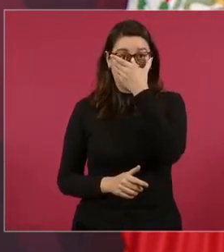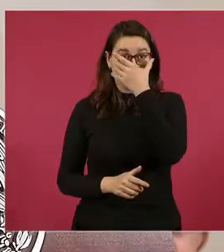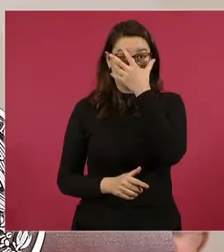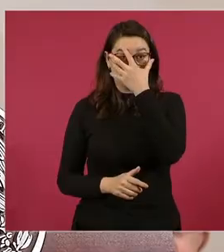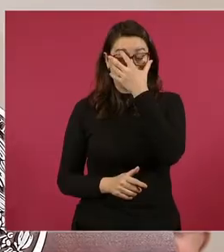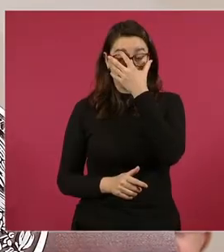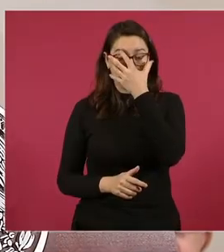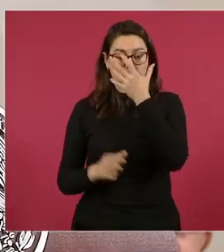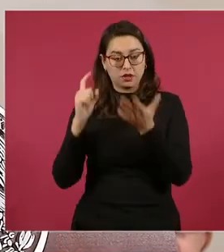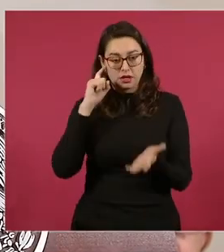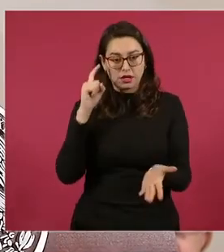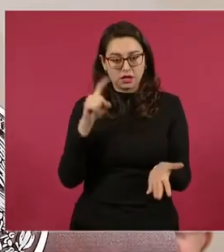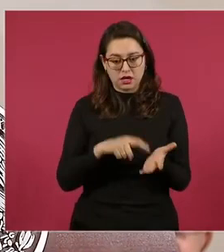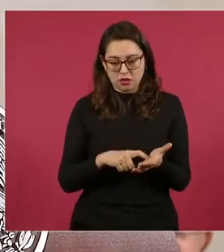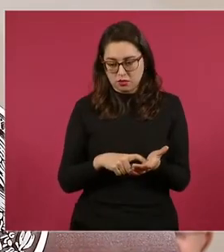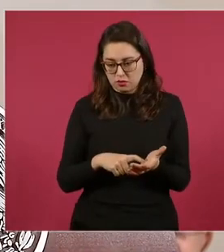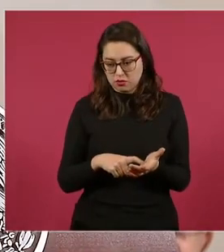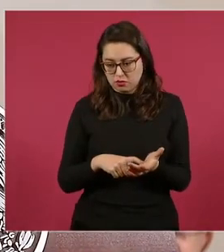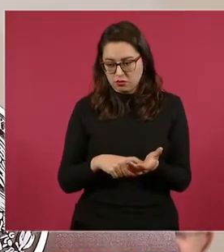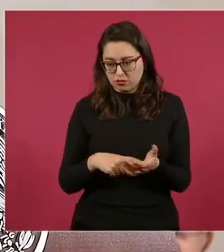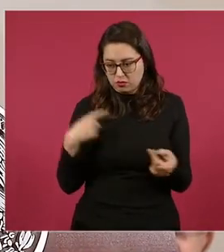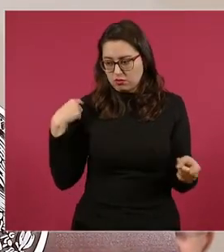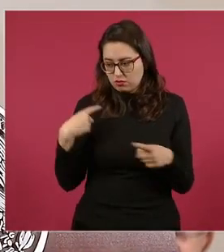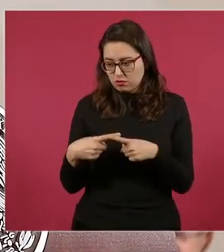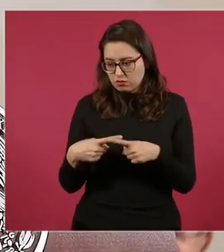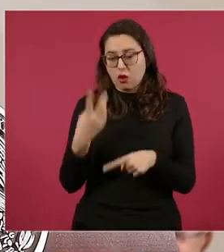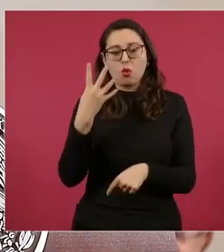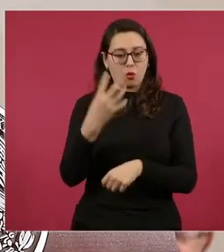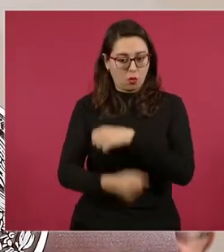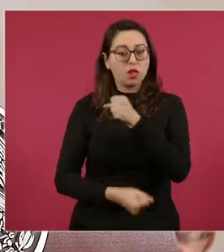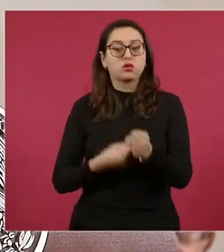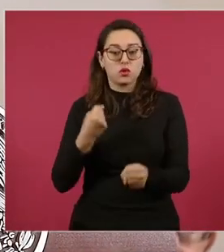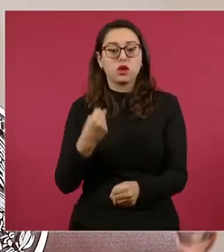vamos a cumplir creo que 4 años,